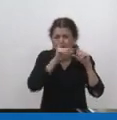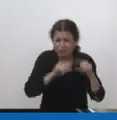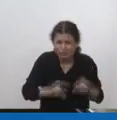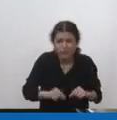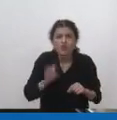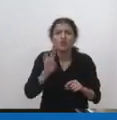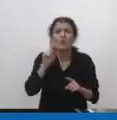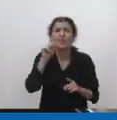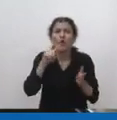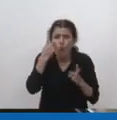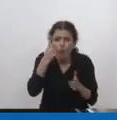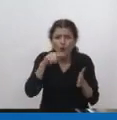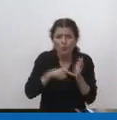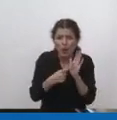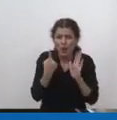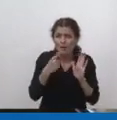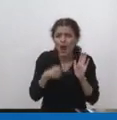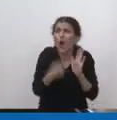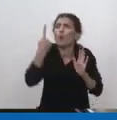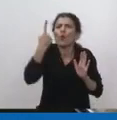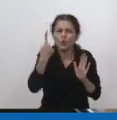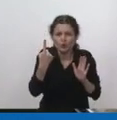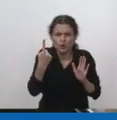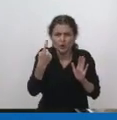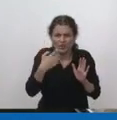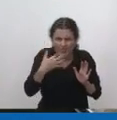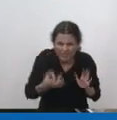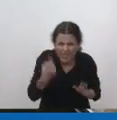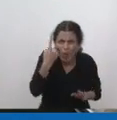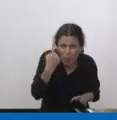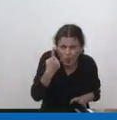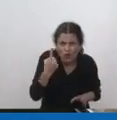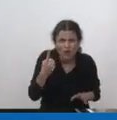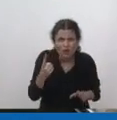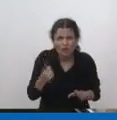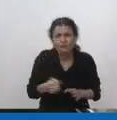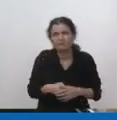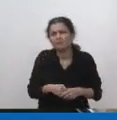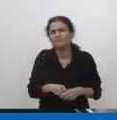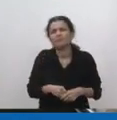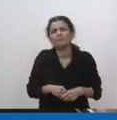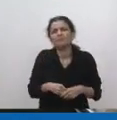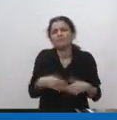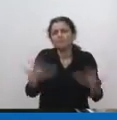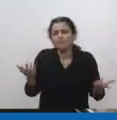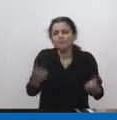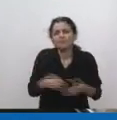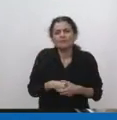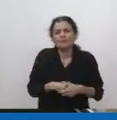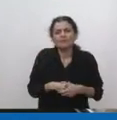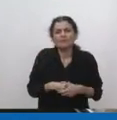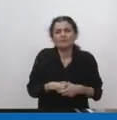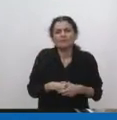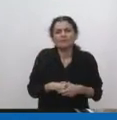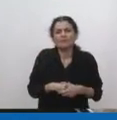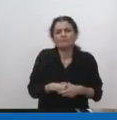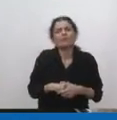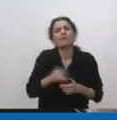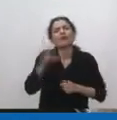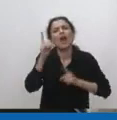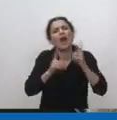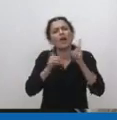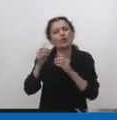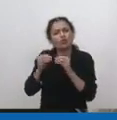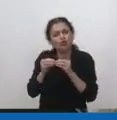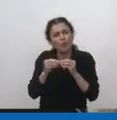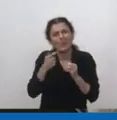DNU que inclusive lo han dejado traslucir algunos senadores que